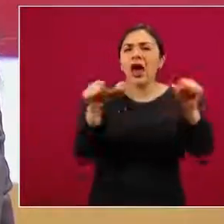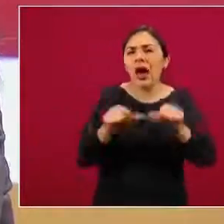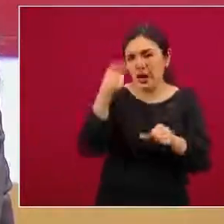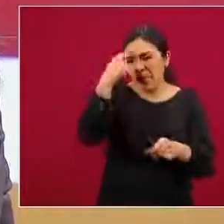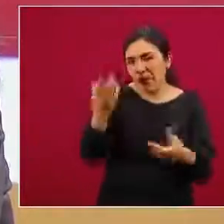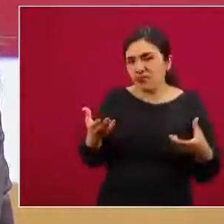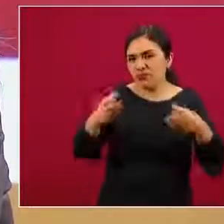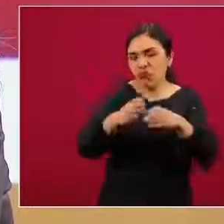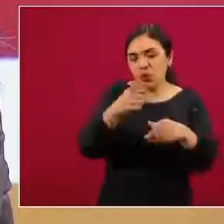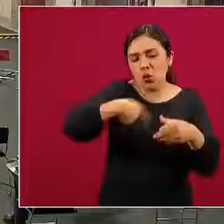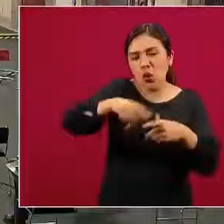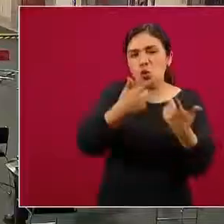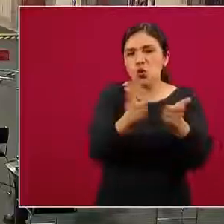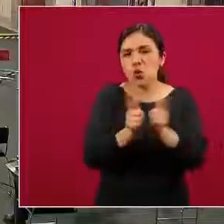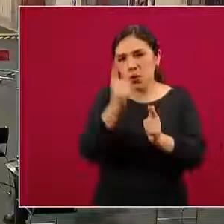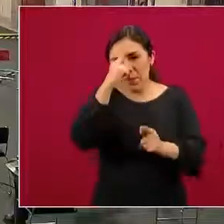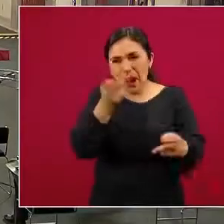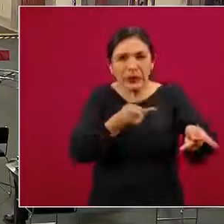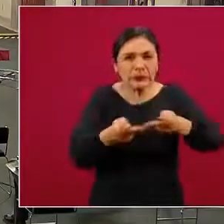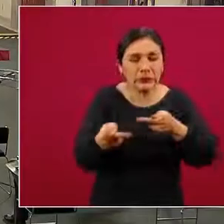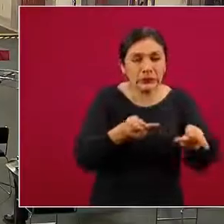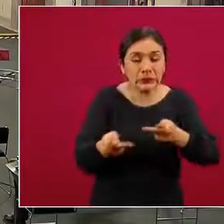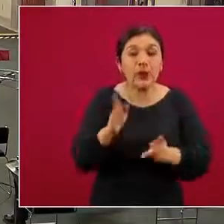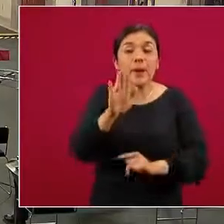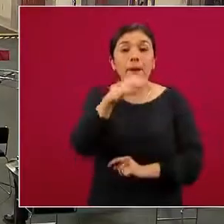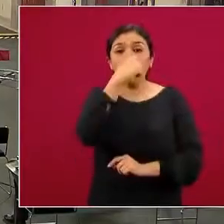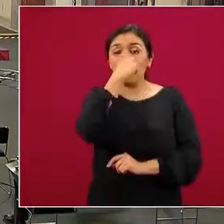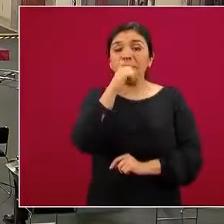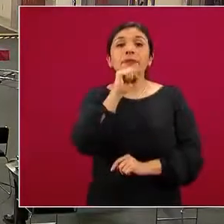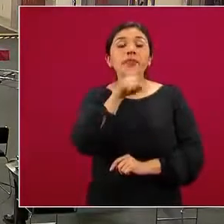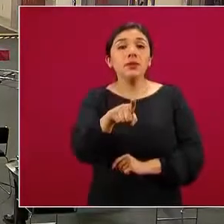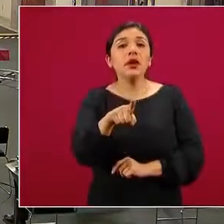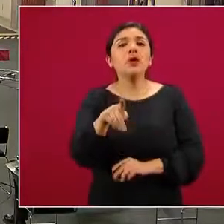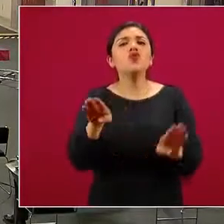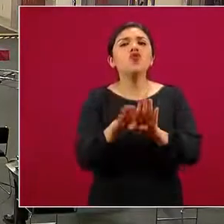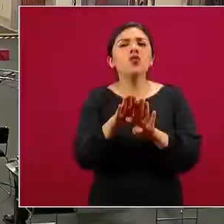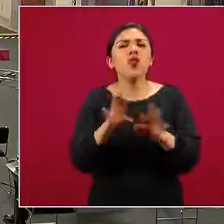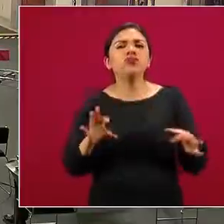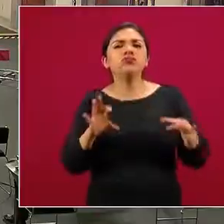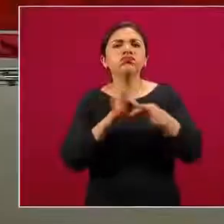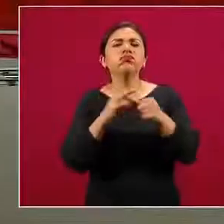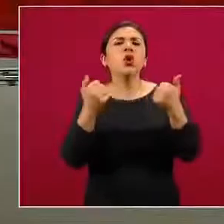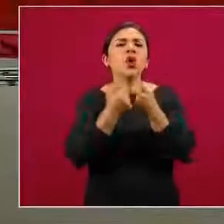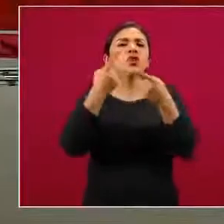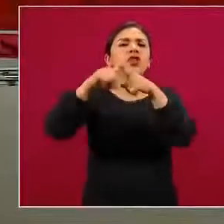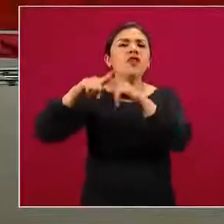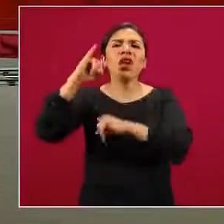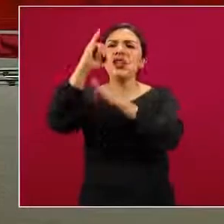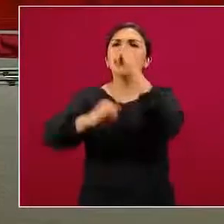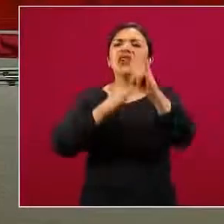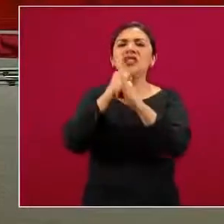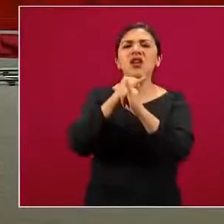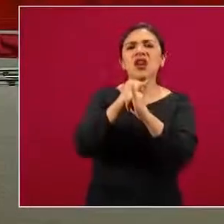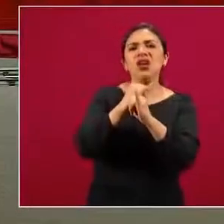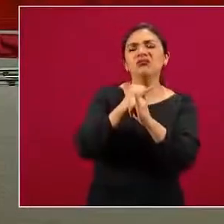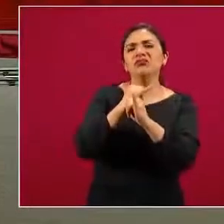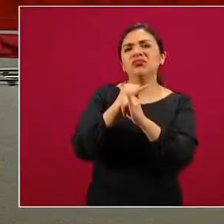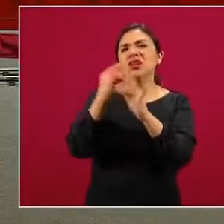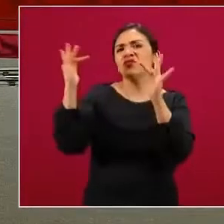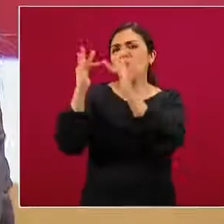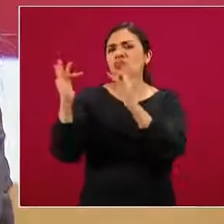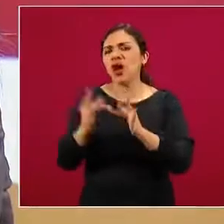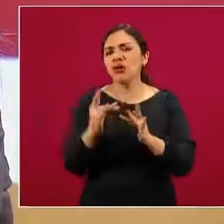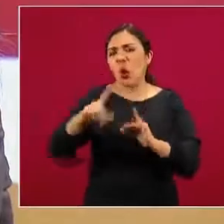comité de organización y cómo hemos vinculado con plataformas internacionales más allá del